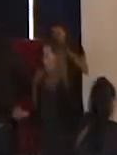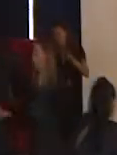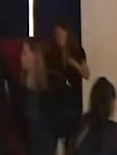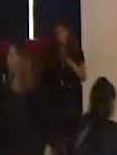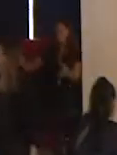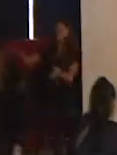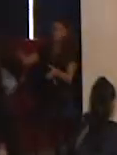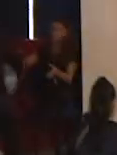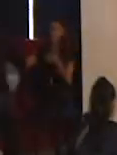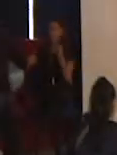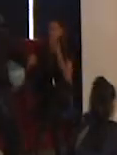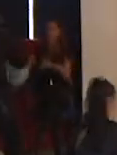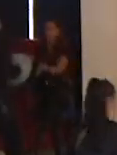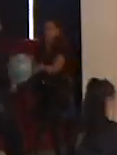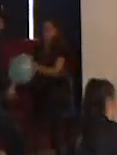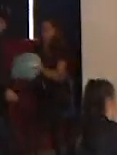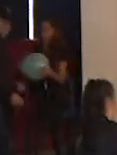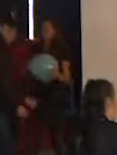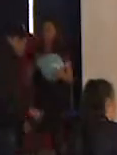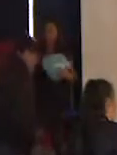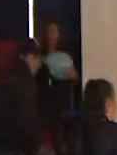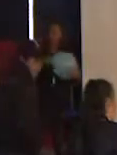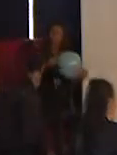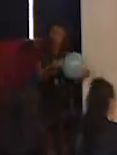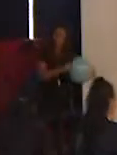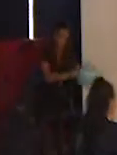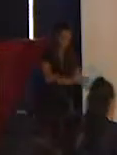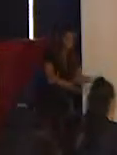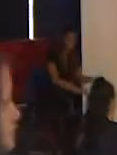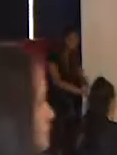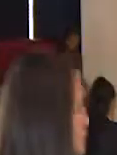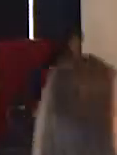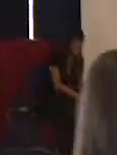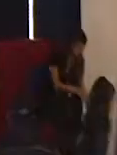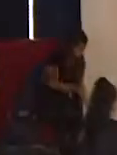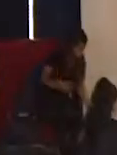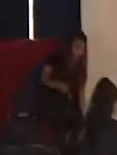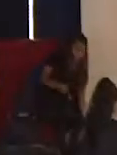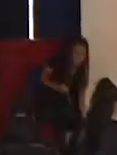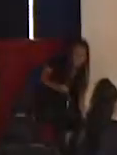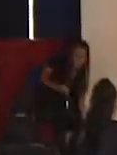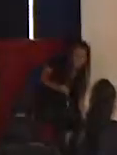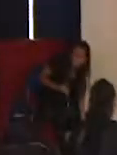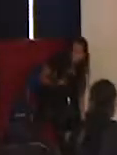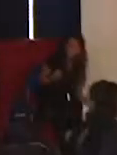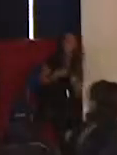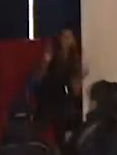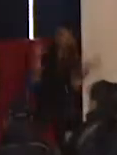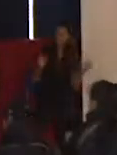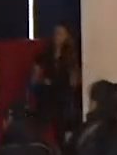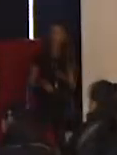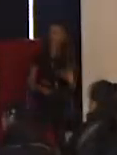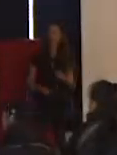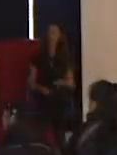ahí alegría, ¿listo? En la bomba, con cuidadito, ¿no es cierto? O voy a poner ahí más